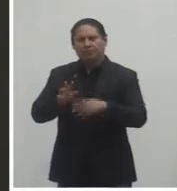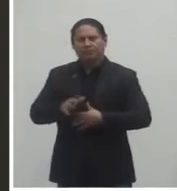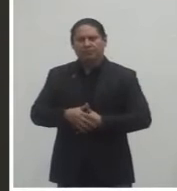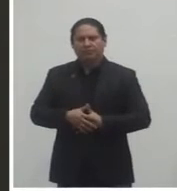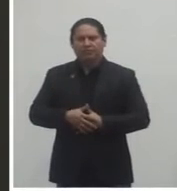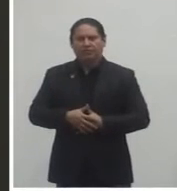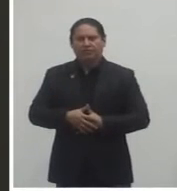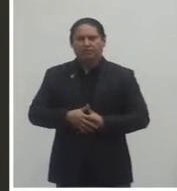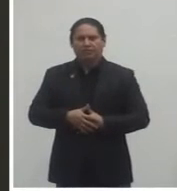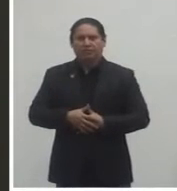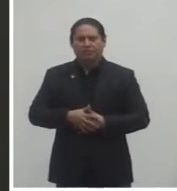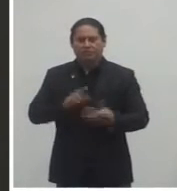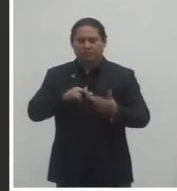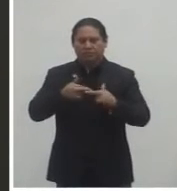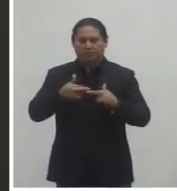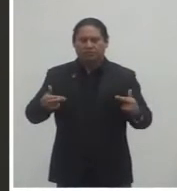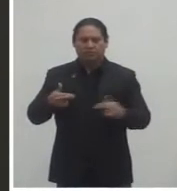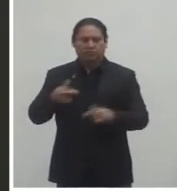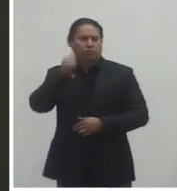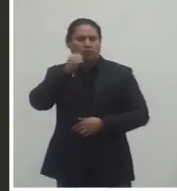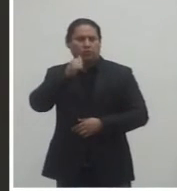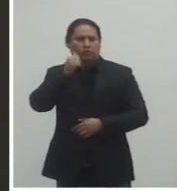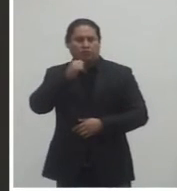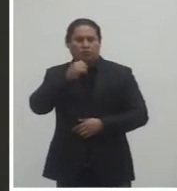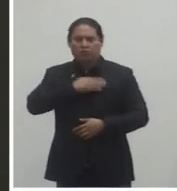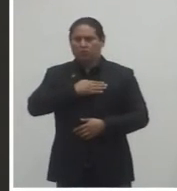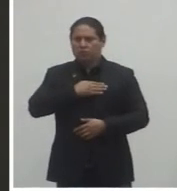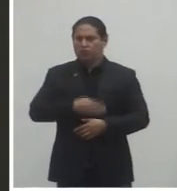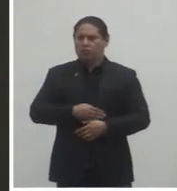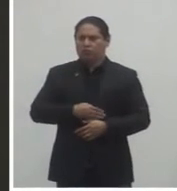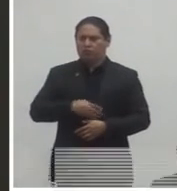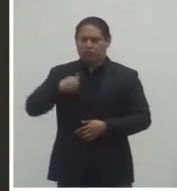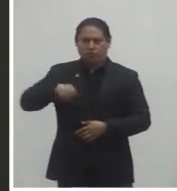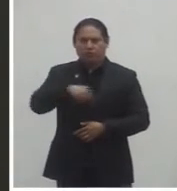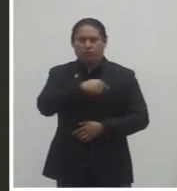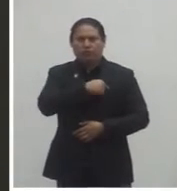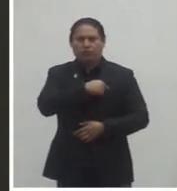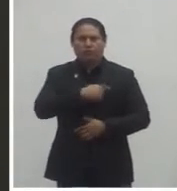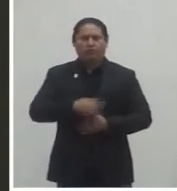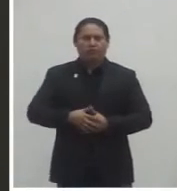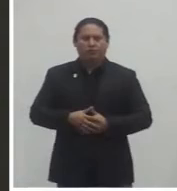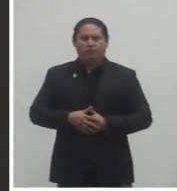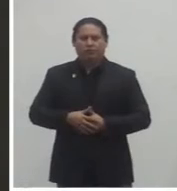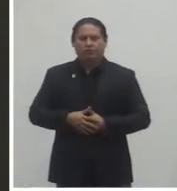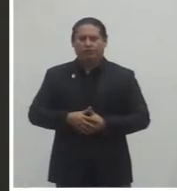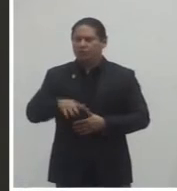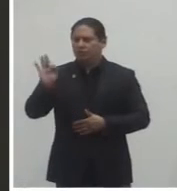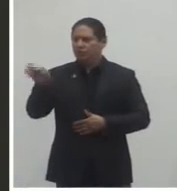pero la relación no siempre fue justa con nosotros. De la